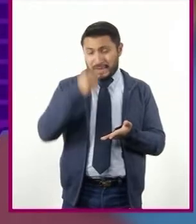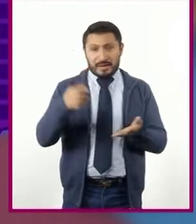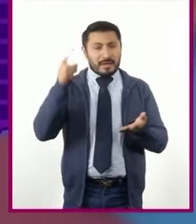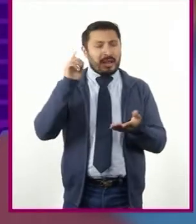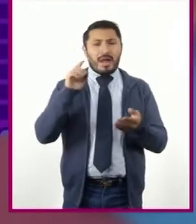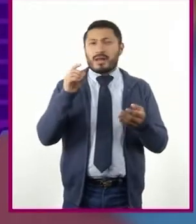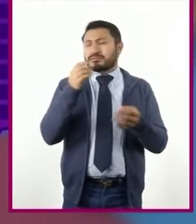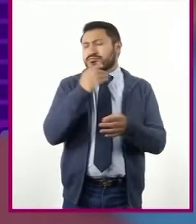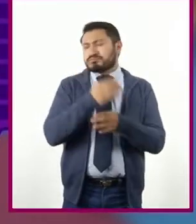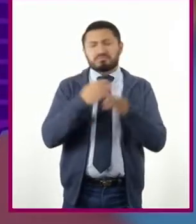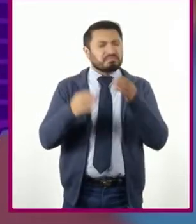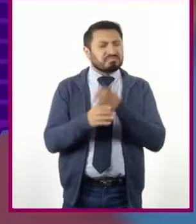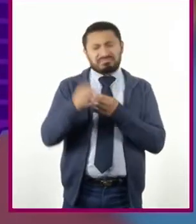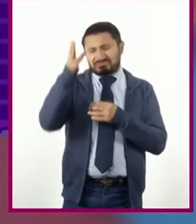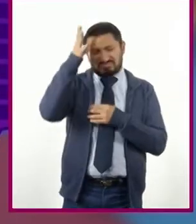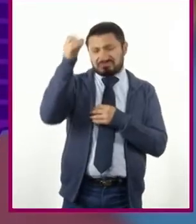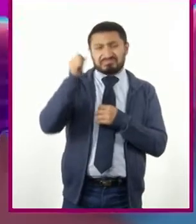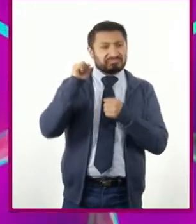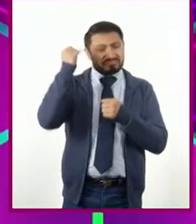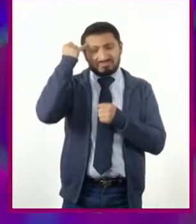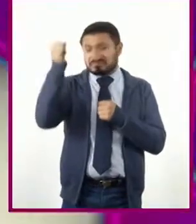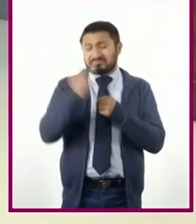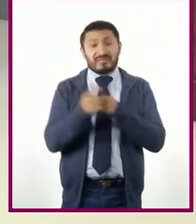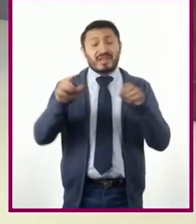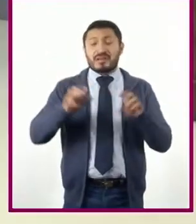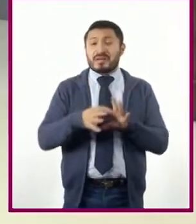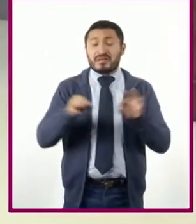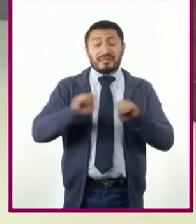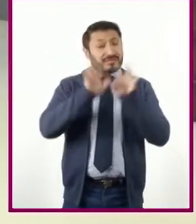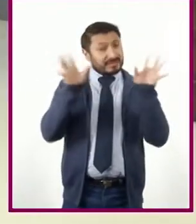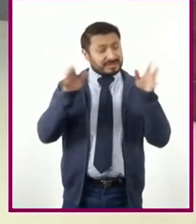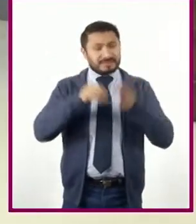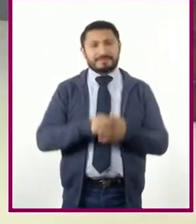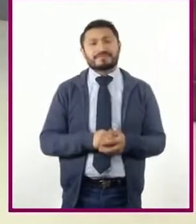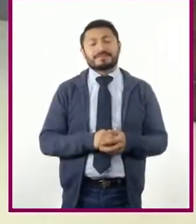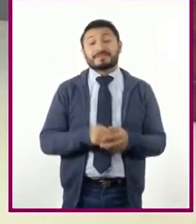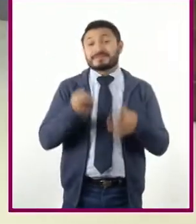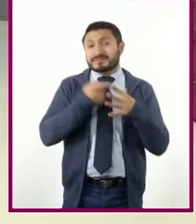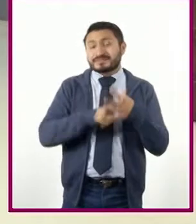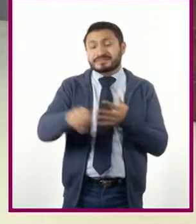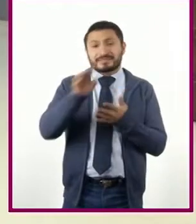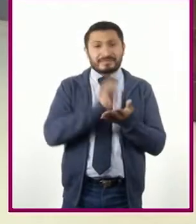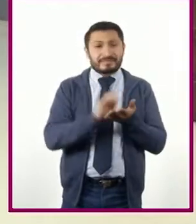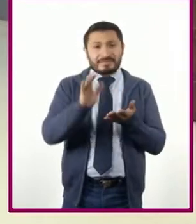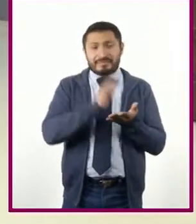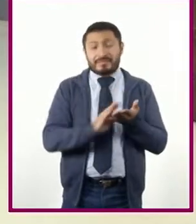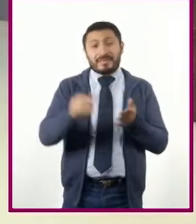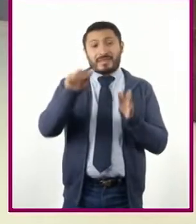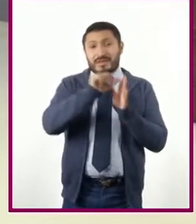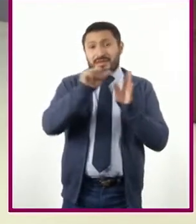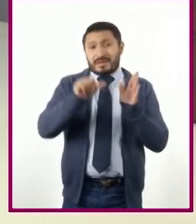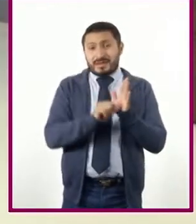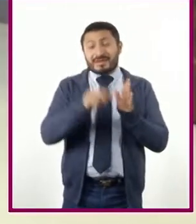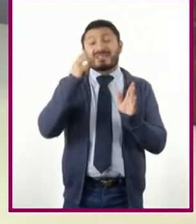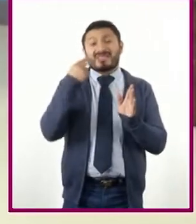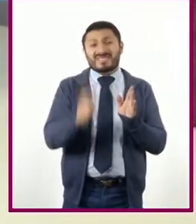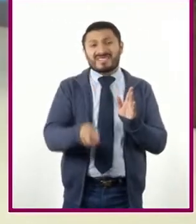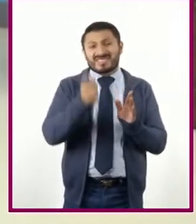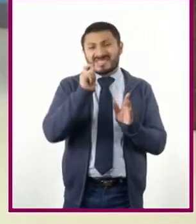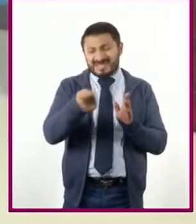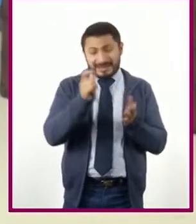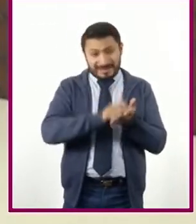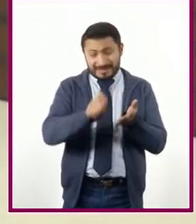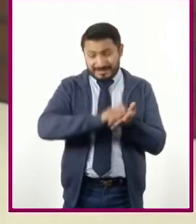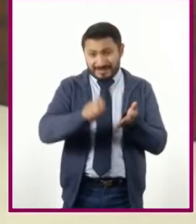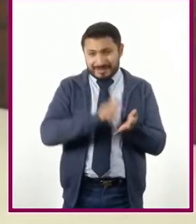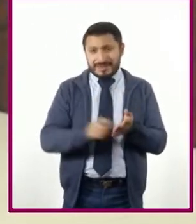clarificar algunos conceptos si es necesario. Comencemos leyendo un artículo titulado La ciencia mal usada